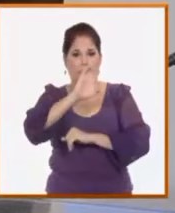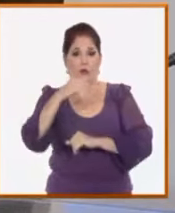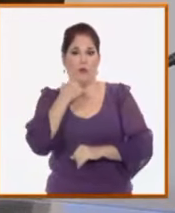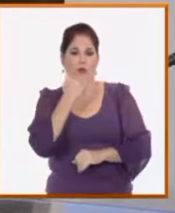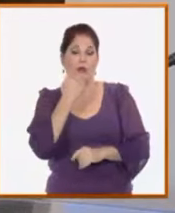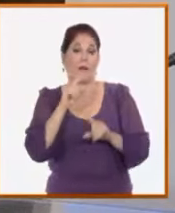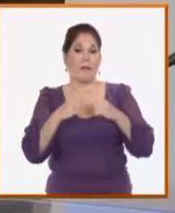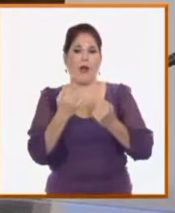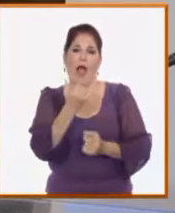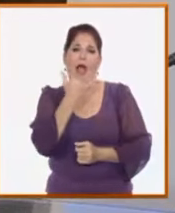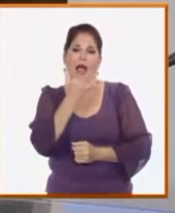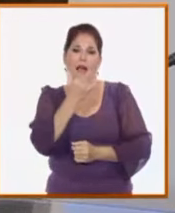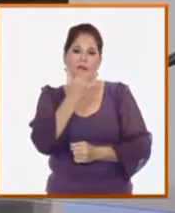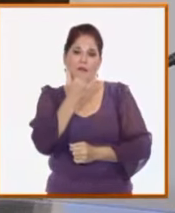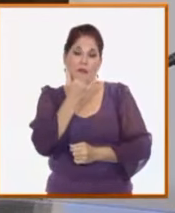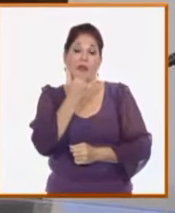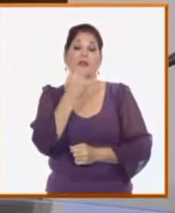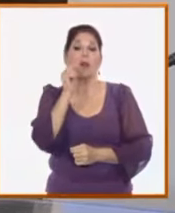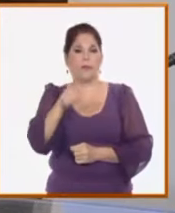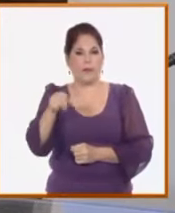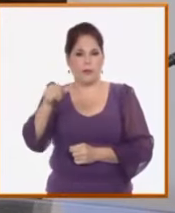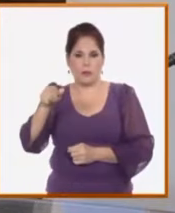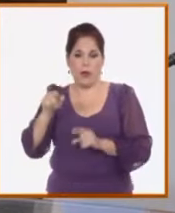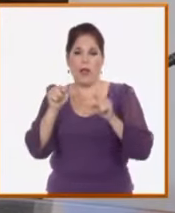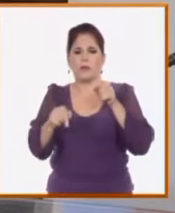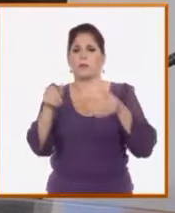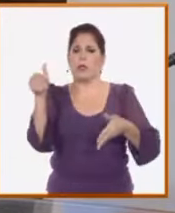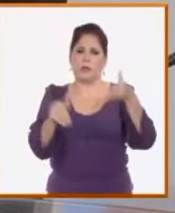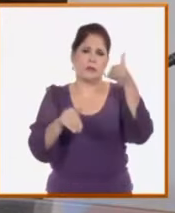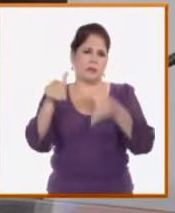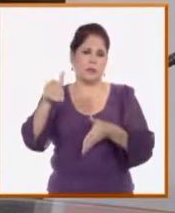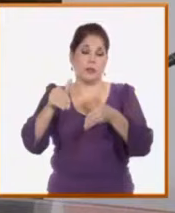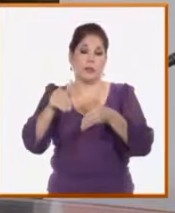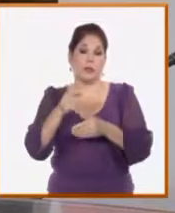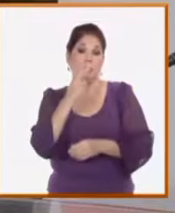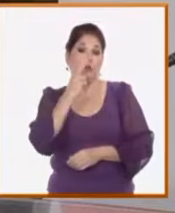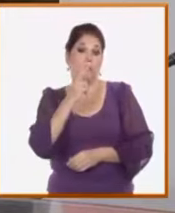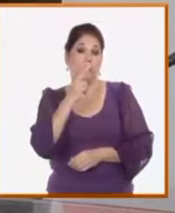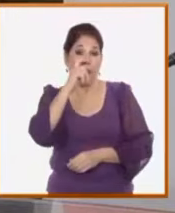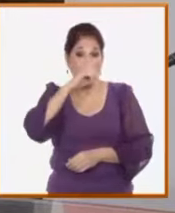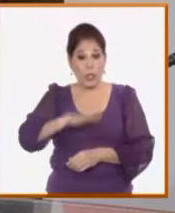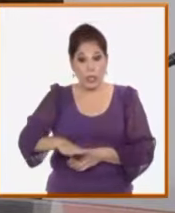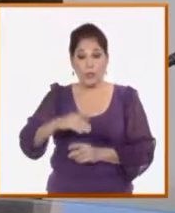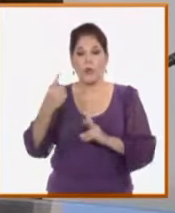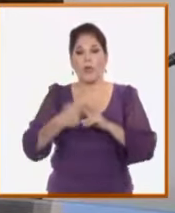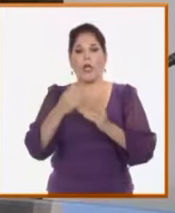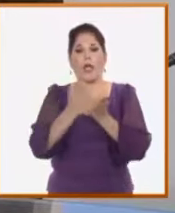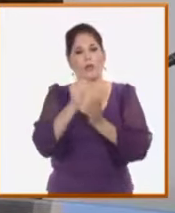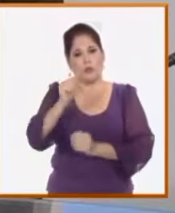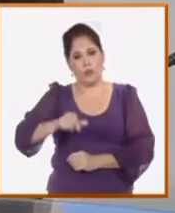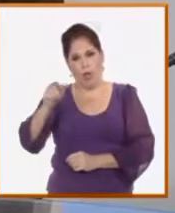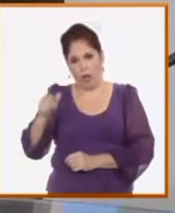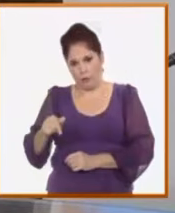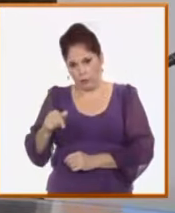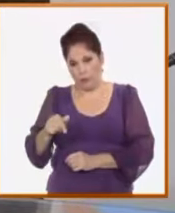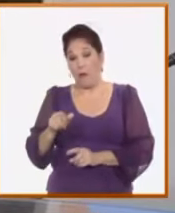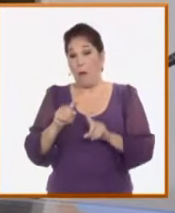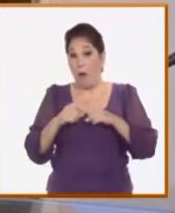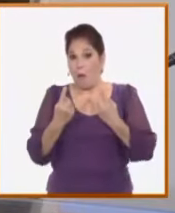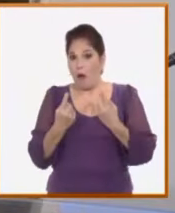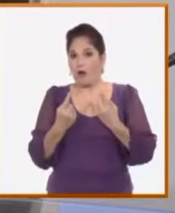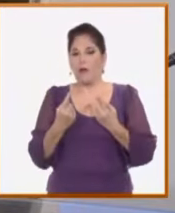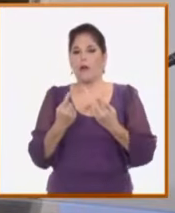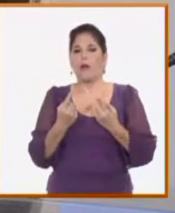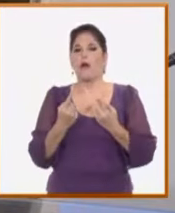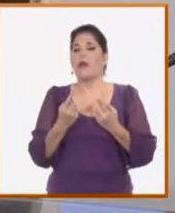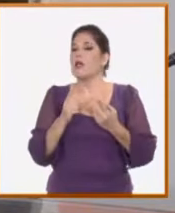afectaciones a los hechos en la que participaron en el consumo menores y estudiantes es decir a partir de